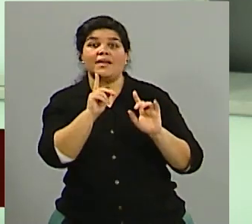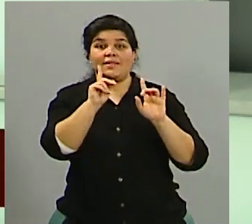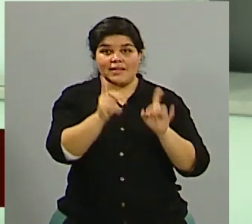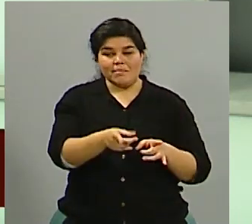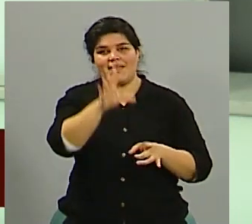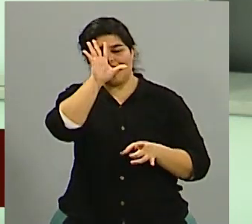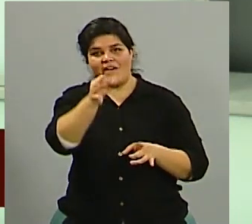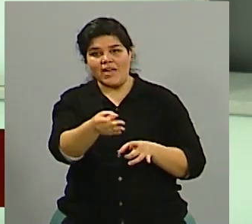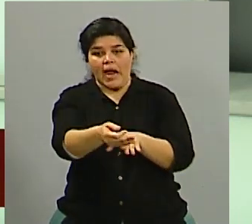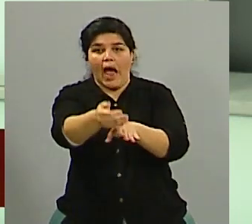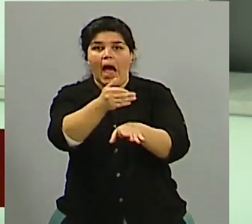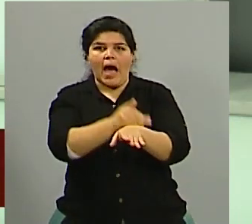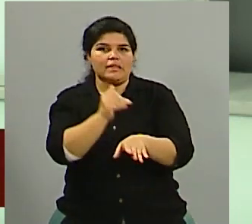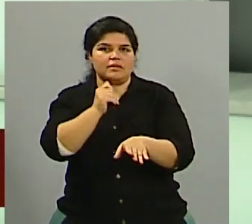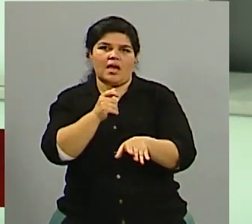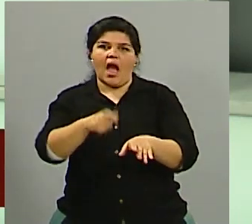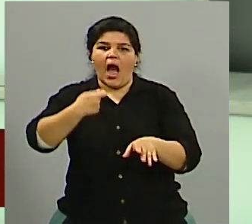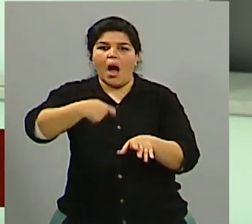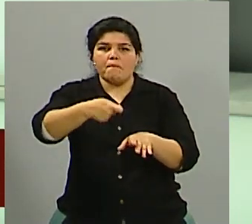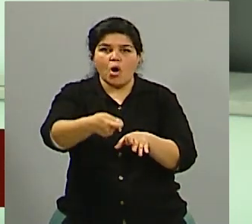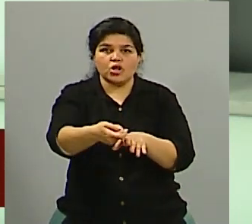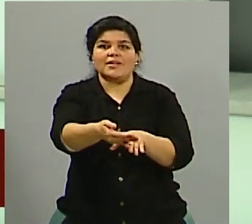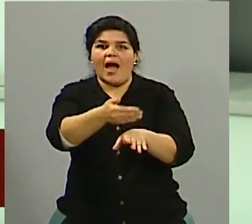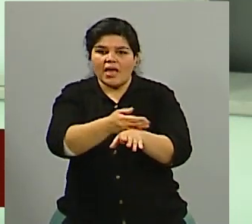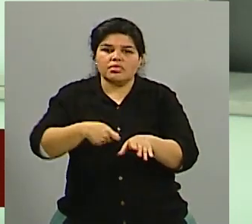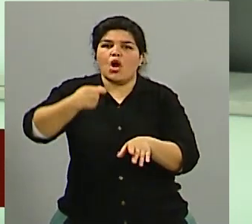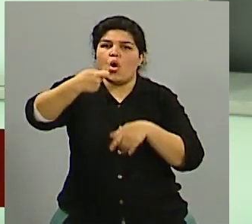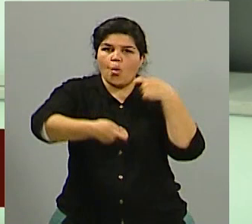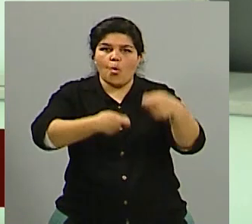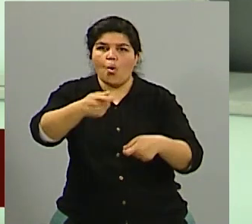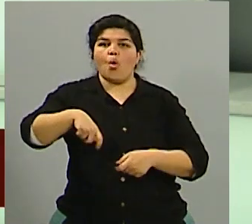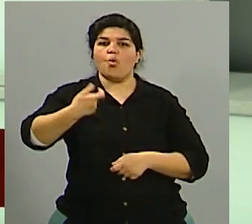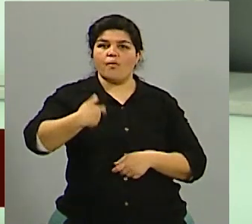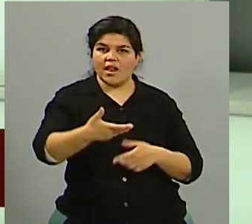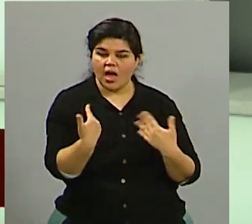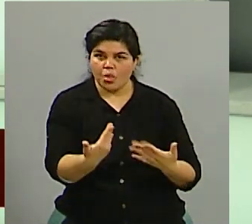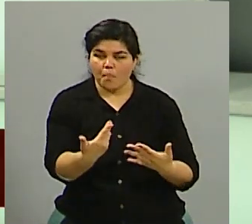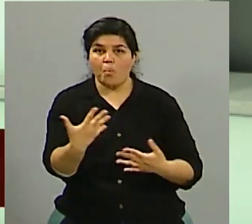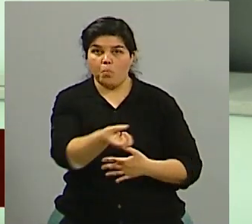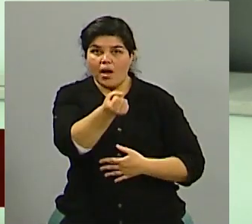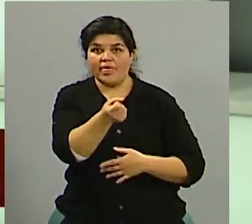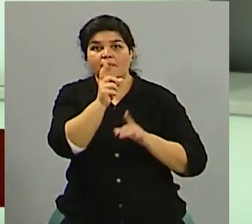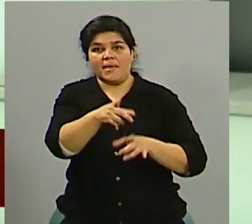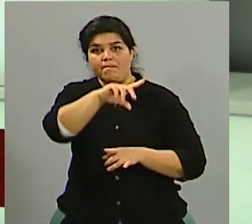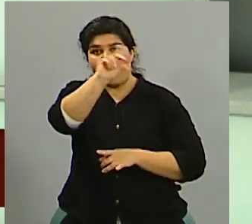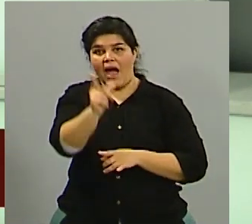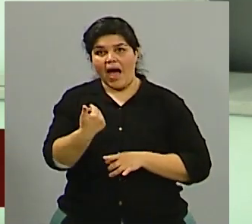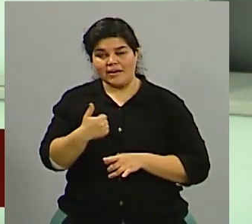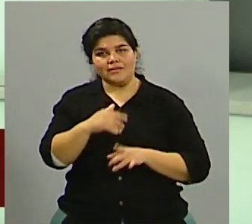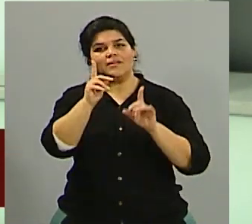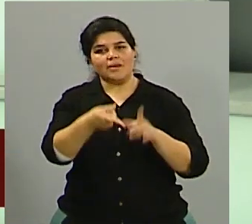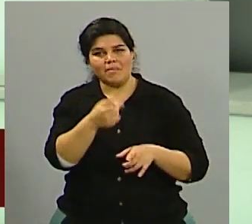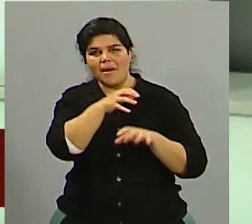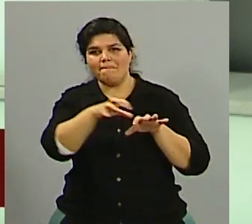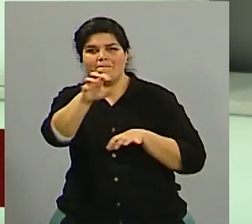moratoria, la última moratoria que está dando la posibilidad a muchas personas en el país y por supuesto en Mendoza también de recibir su